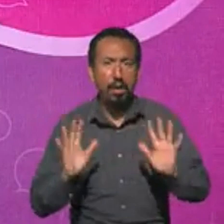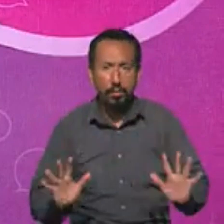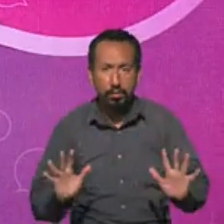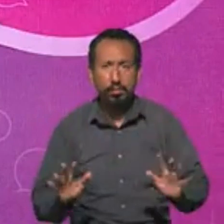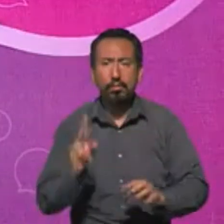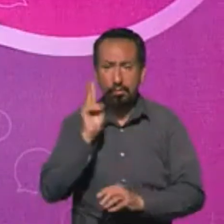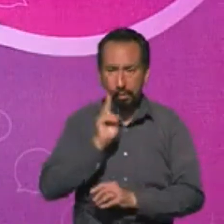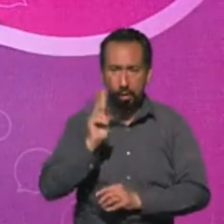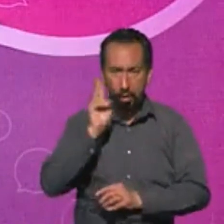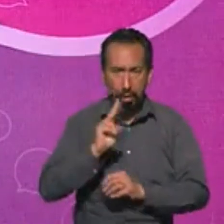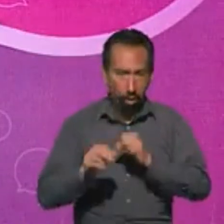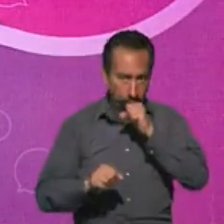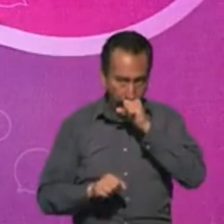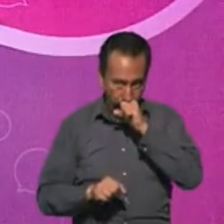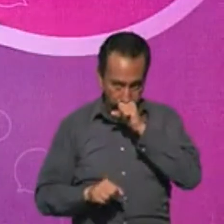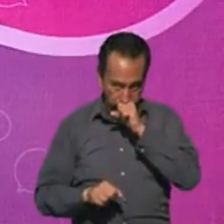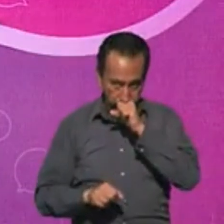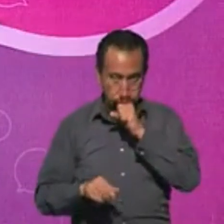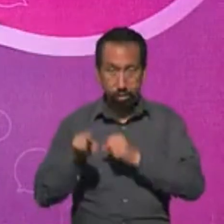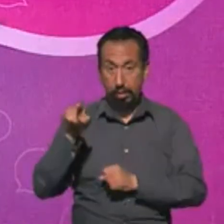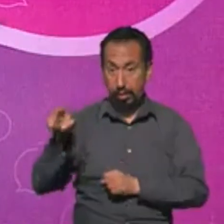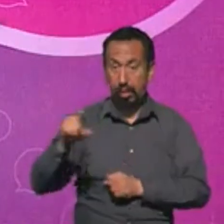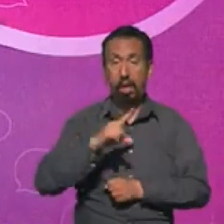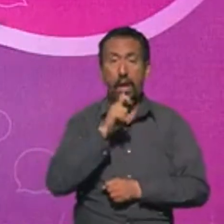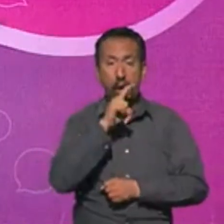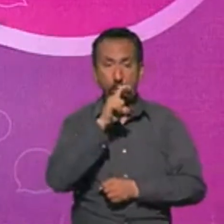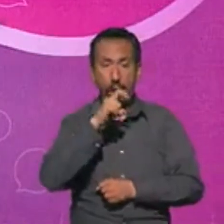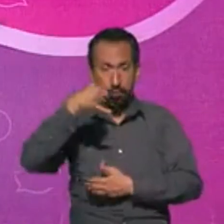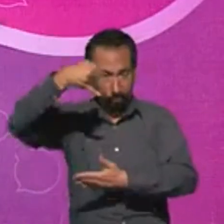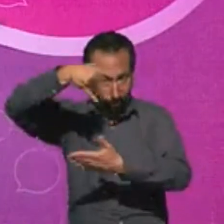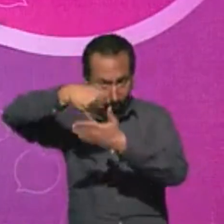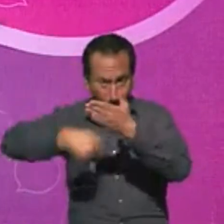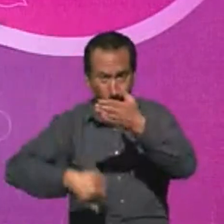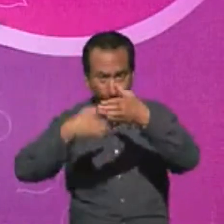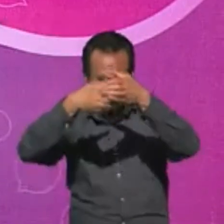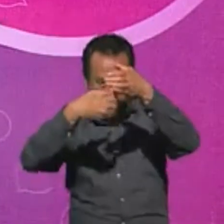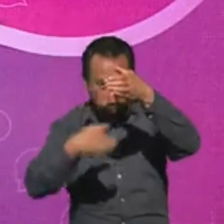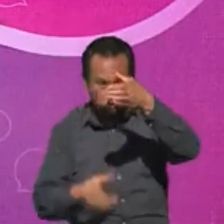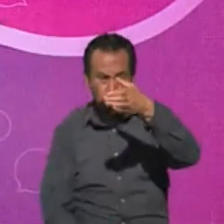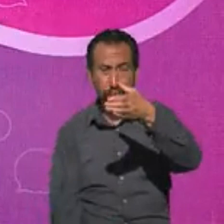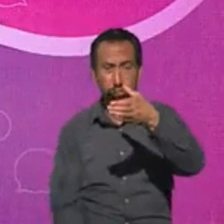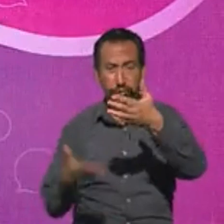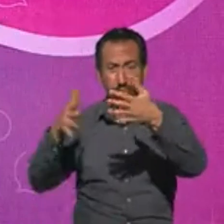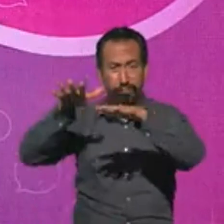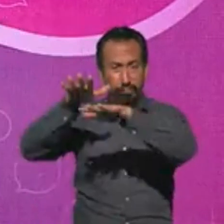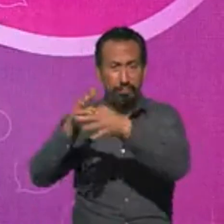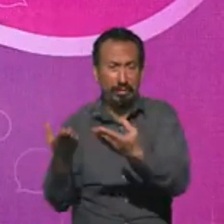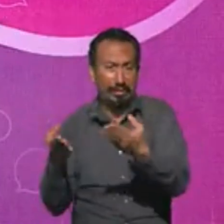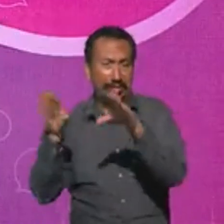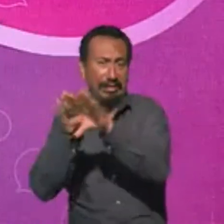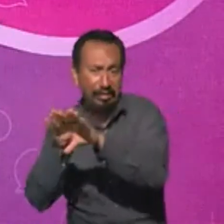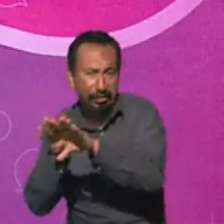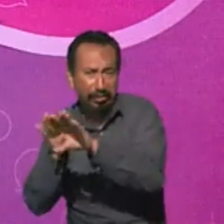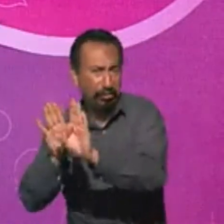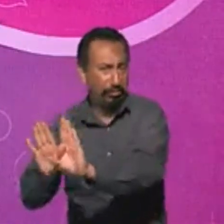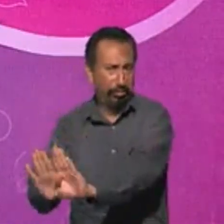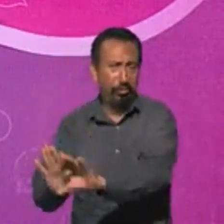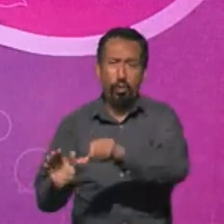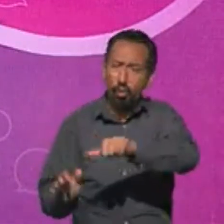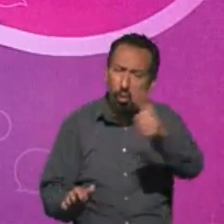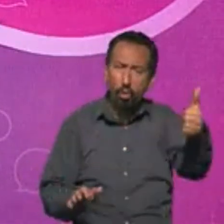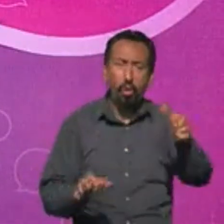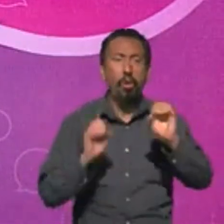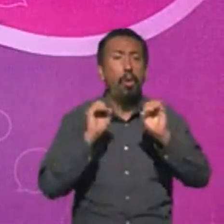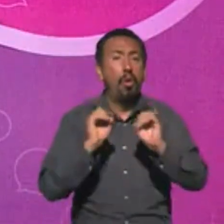ellas para que los pozos que tienen de agua potable los cier y o Buscar